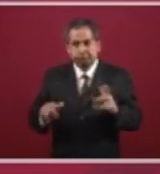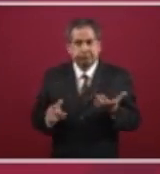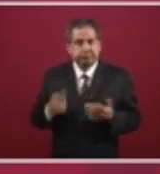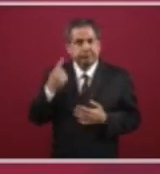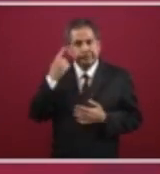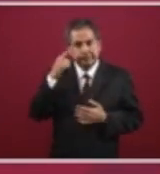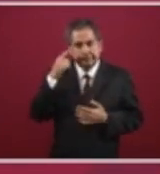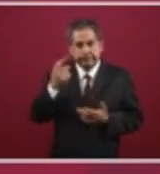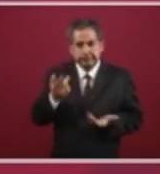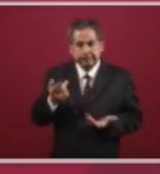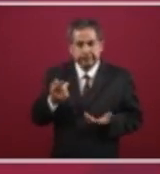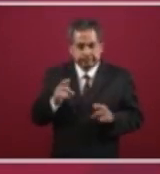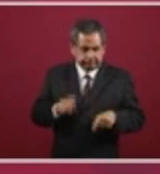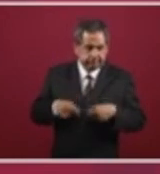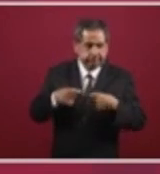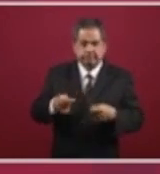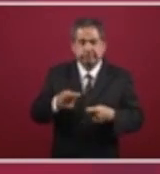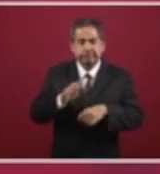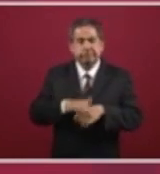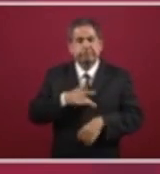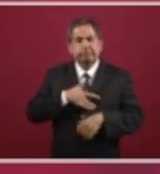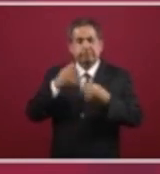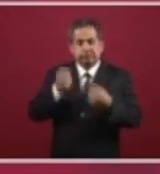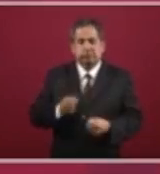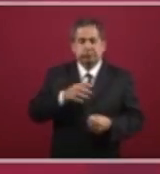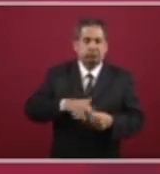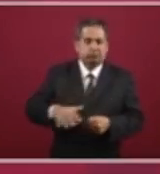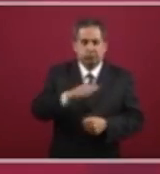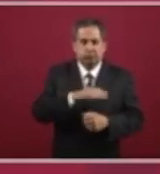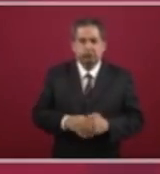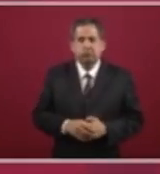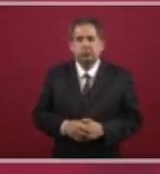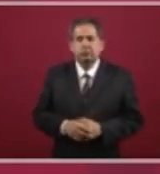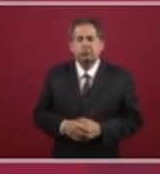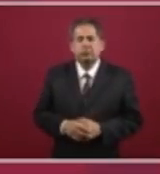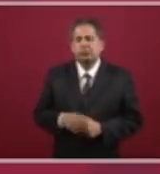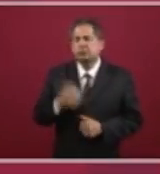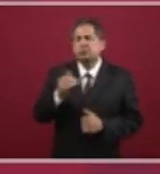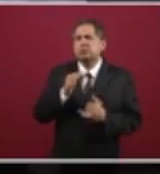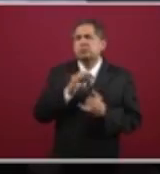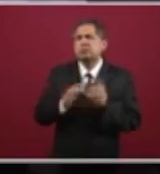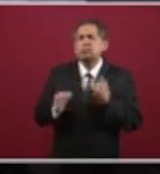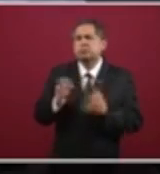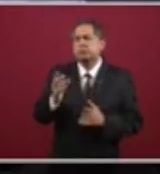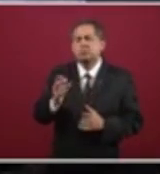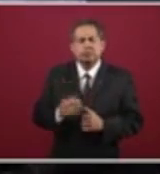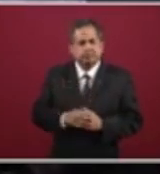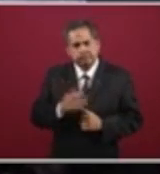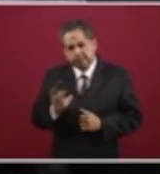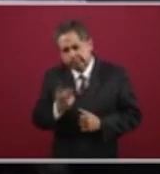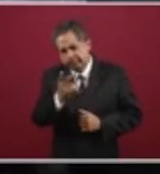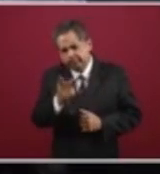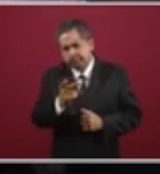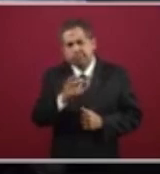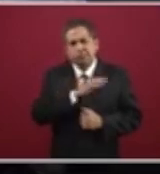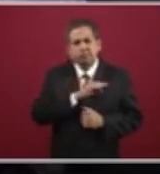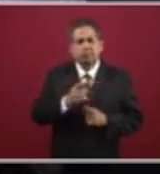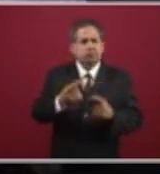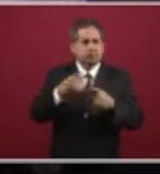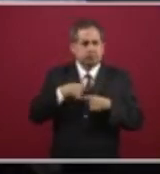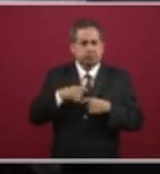para garantizar la seguridad pública. Y ya nada más, preguntarle si nos podría